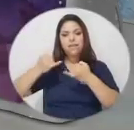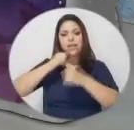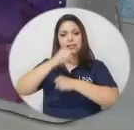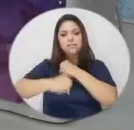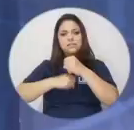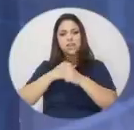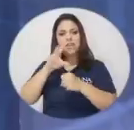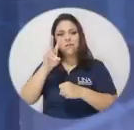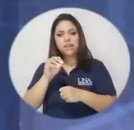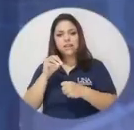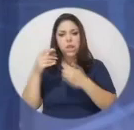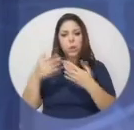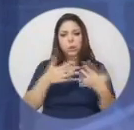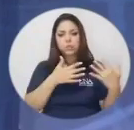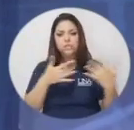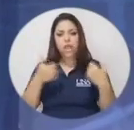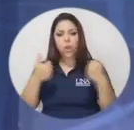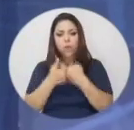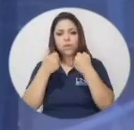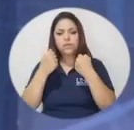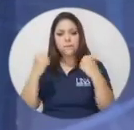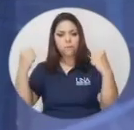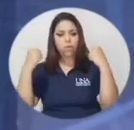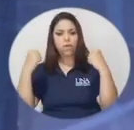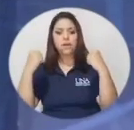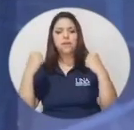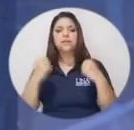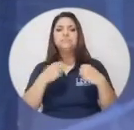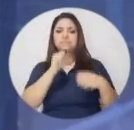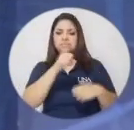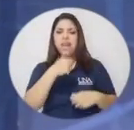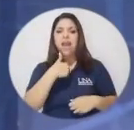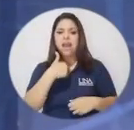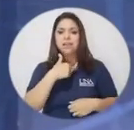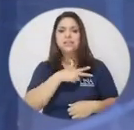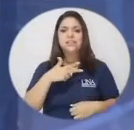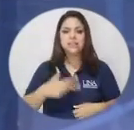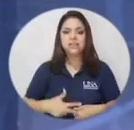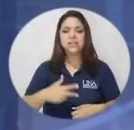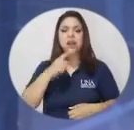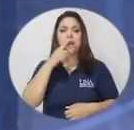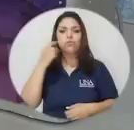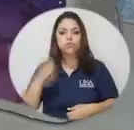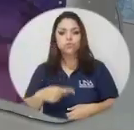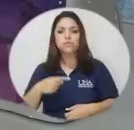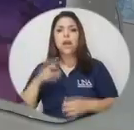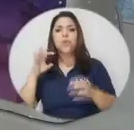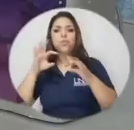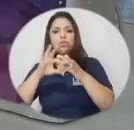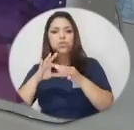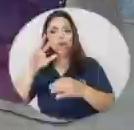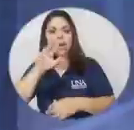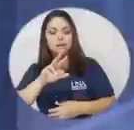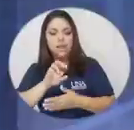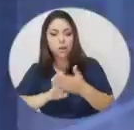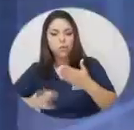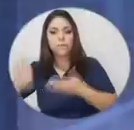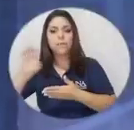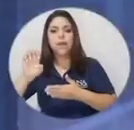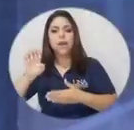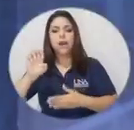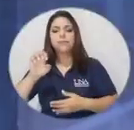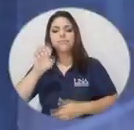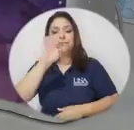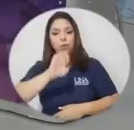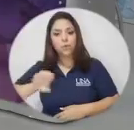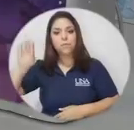que ver. Hay una lucha por el poder ahora. Bueno, sí, está China, está Rusia, la Unión Europea, pero bueno, podemos convivir un poquillo más con